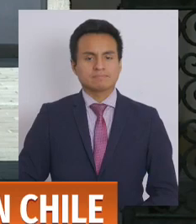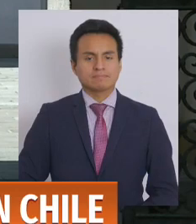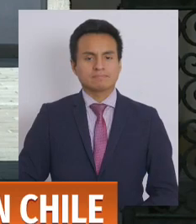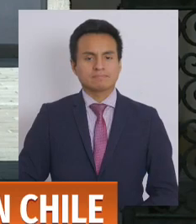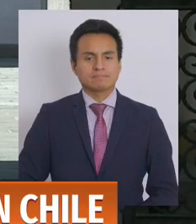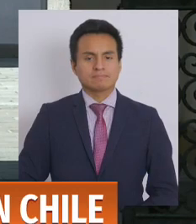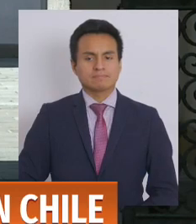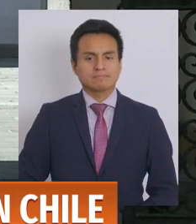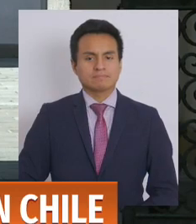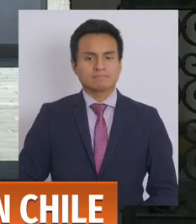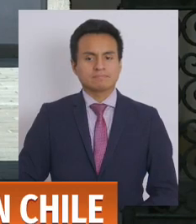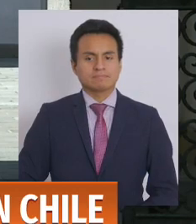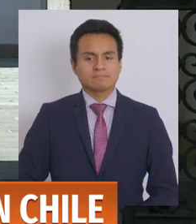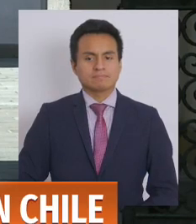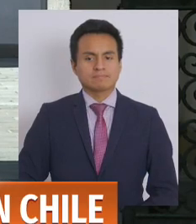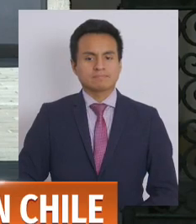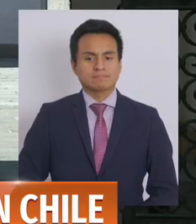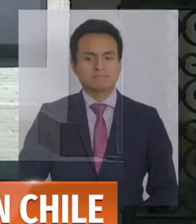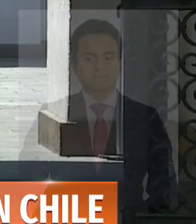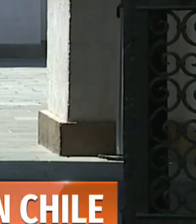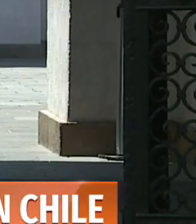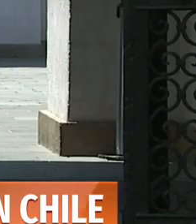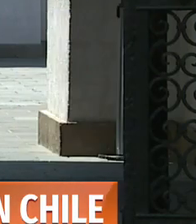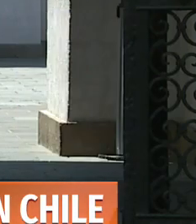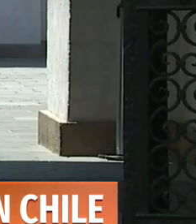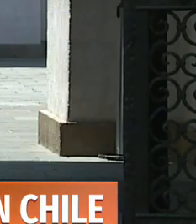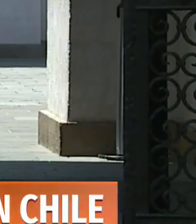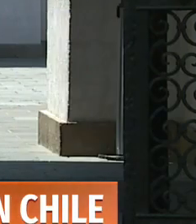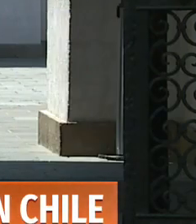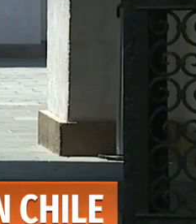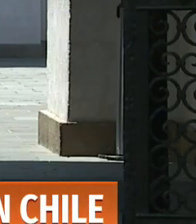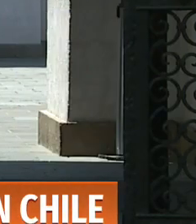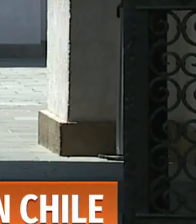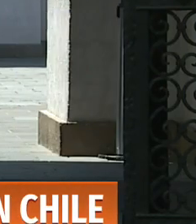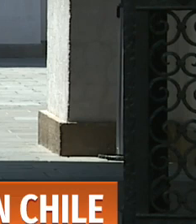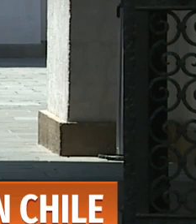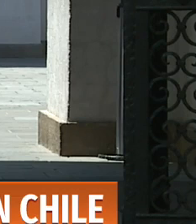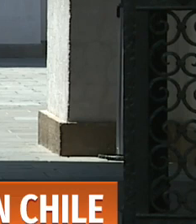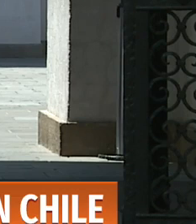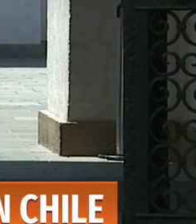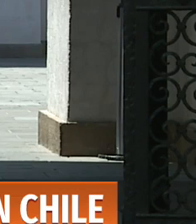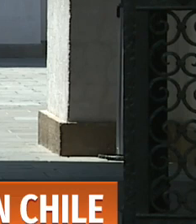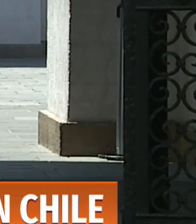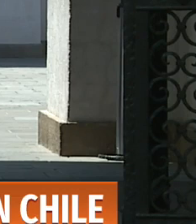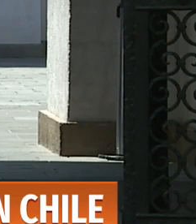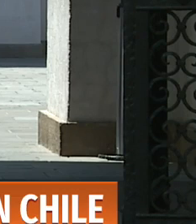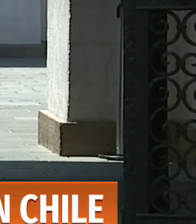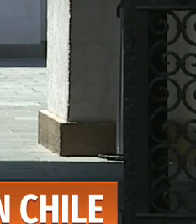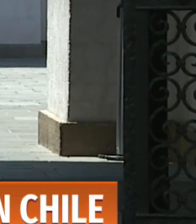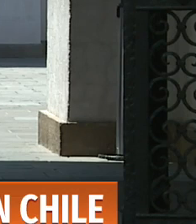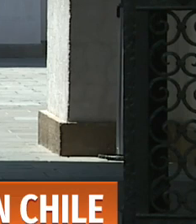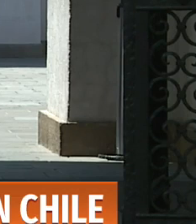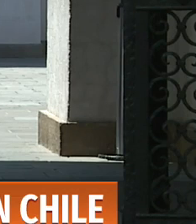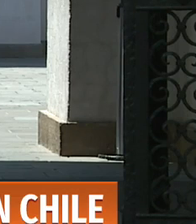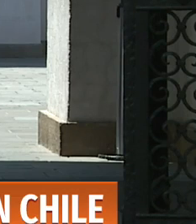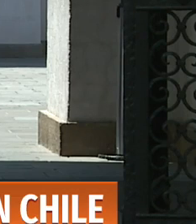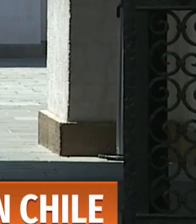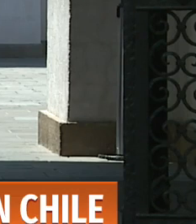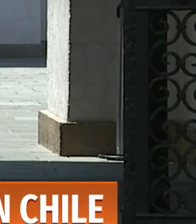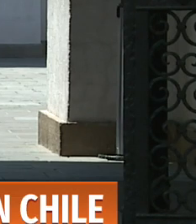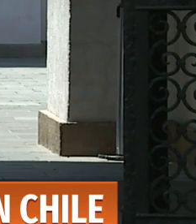Ya, se desconectó ahí el micrófono, parece, porque el ministro Kuhn intentó ajustarlo a su altura, pero algo se